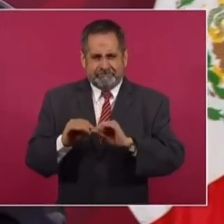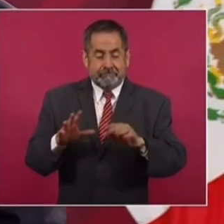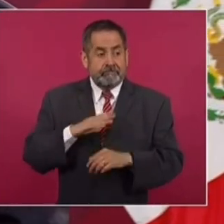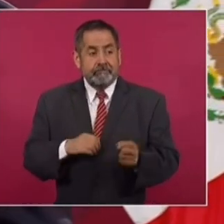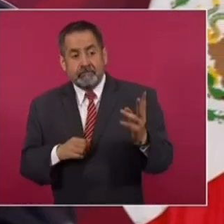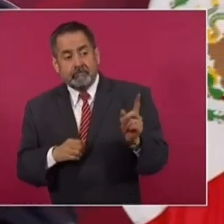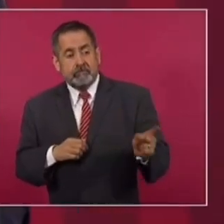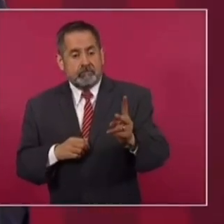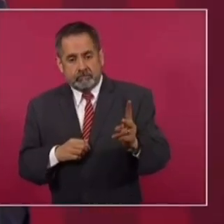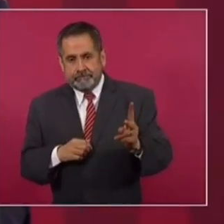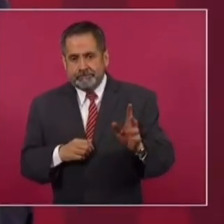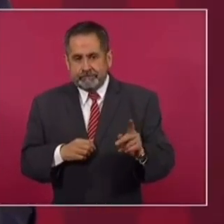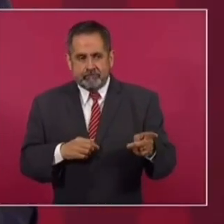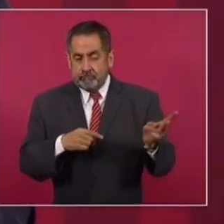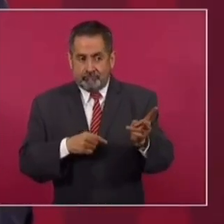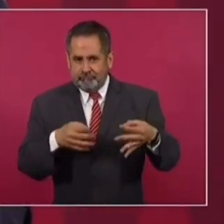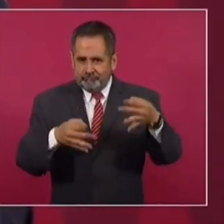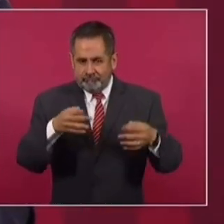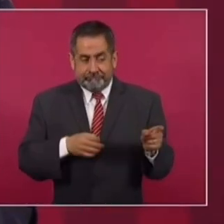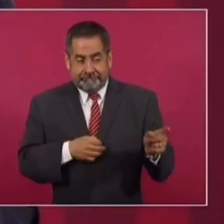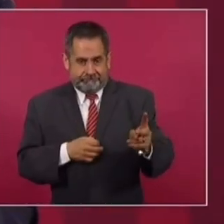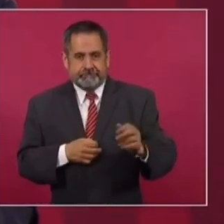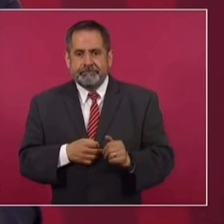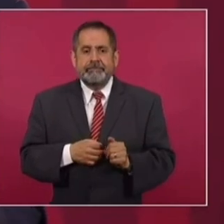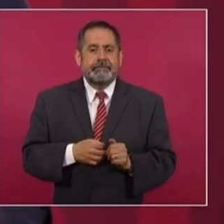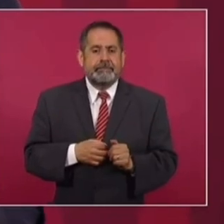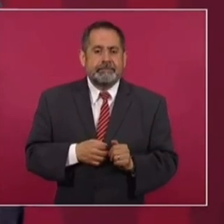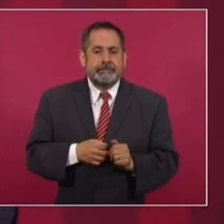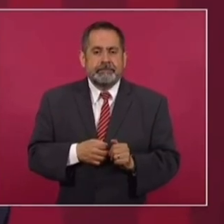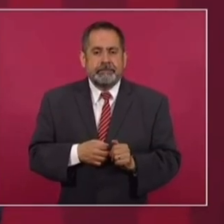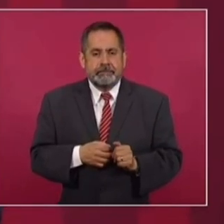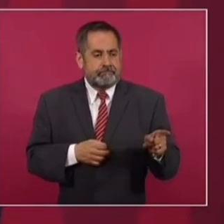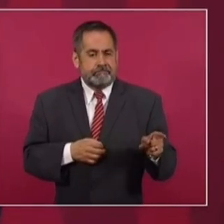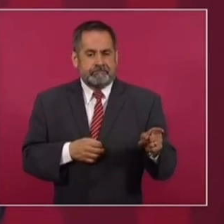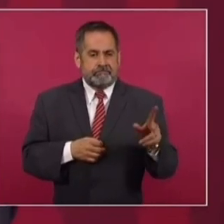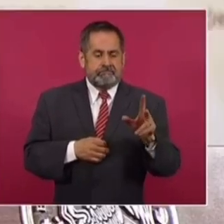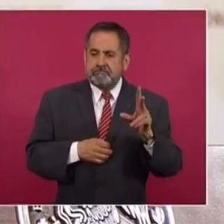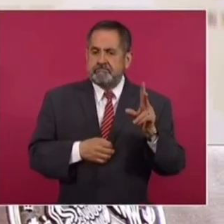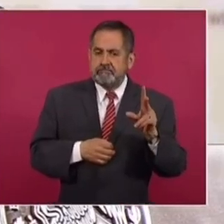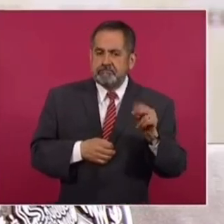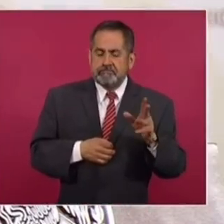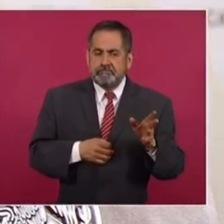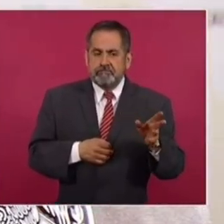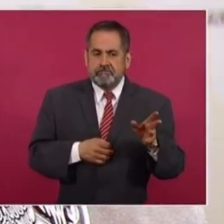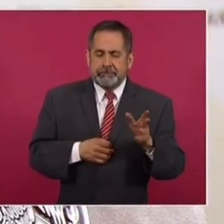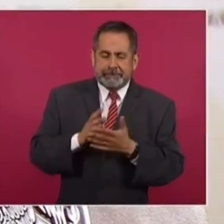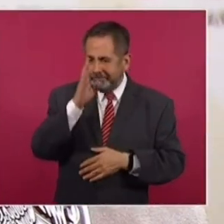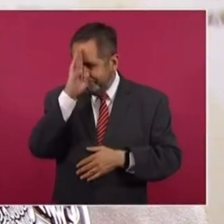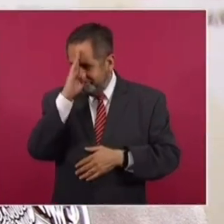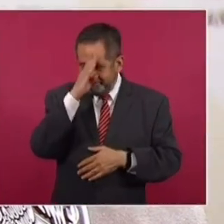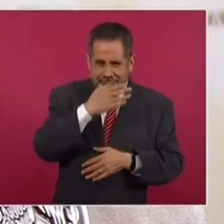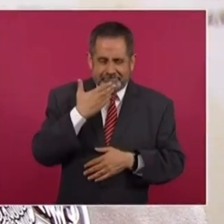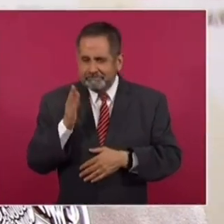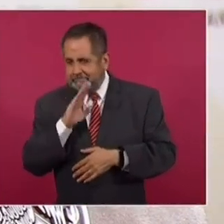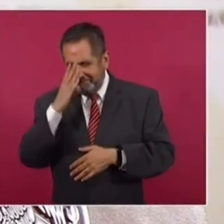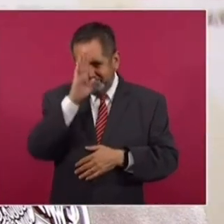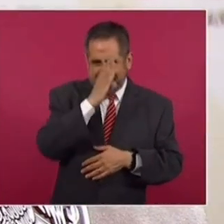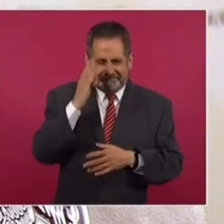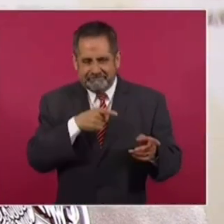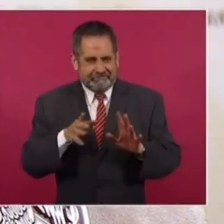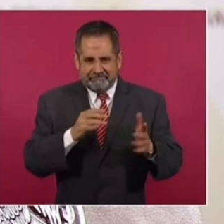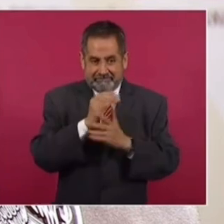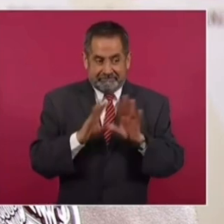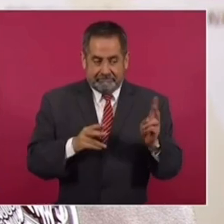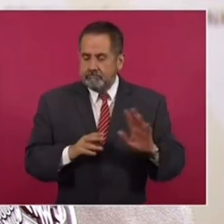que viendo sus ministros que no sé y